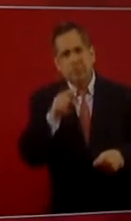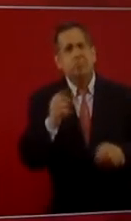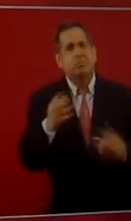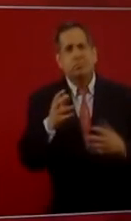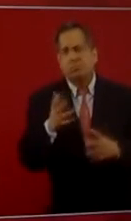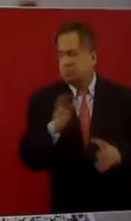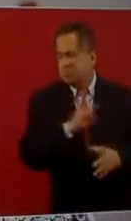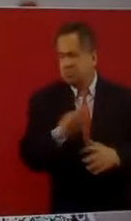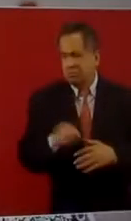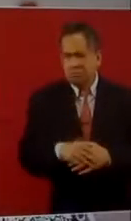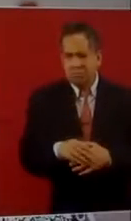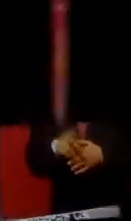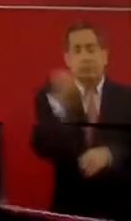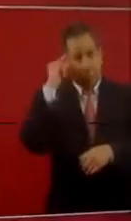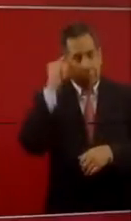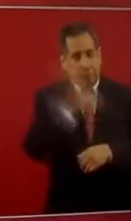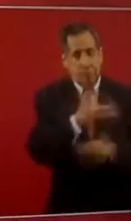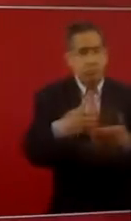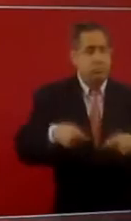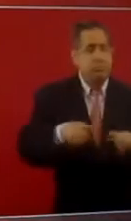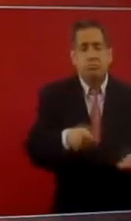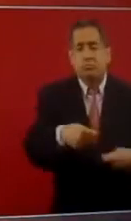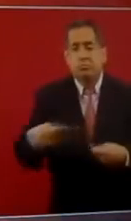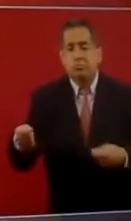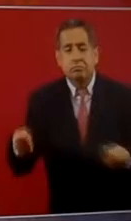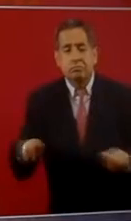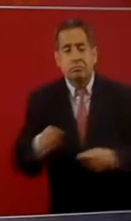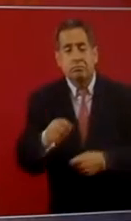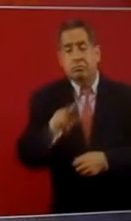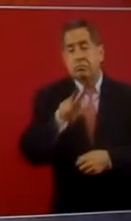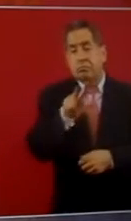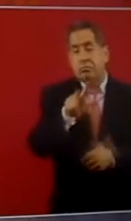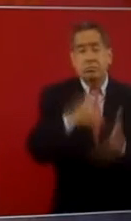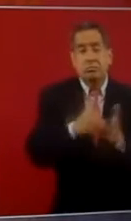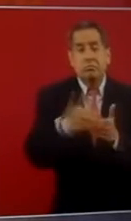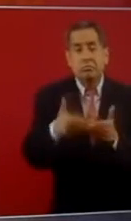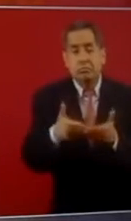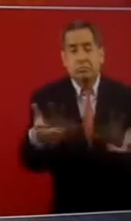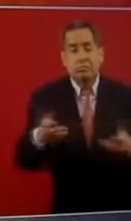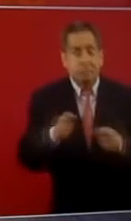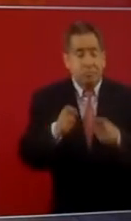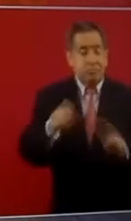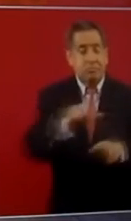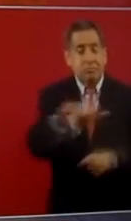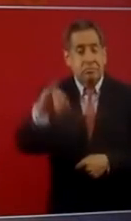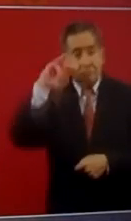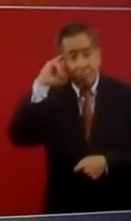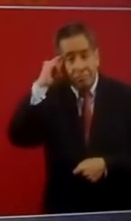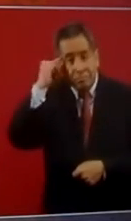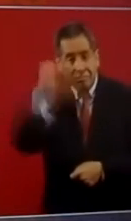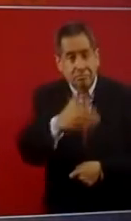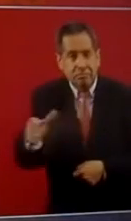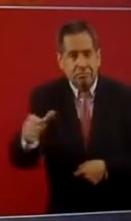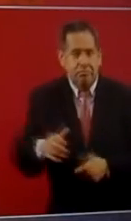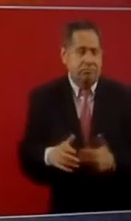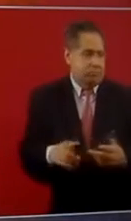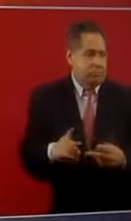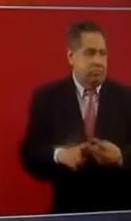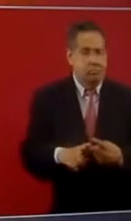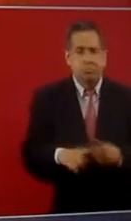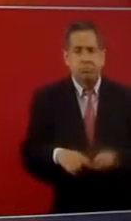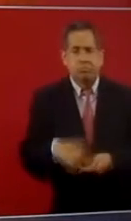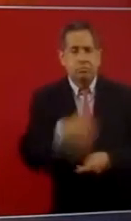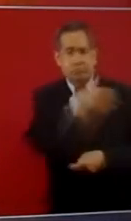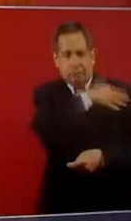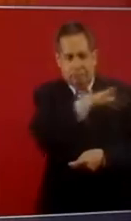y de los panelistas. Para nosotros es motivo de orgullo que aquí en el partido se celebre este tipo de foros,